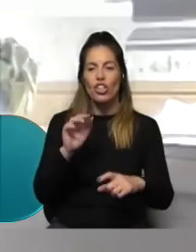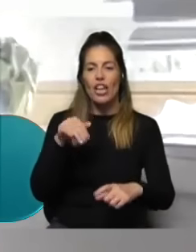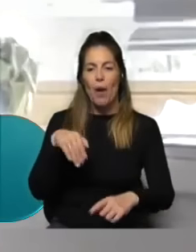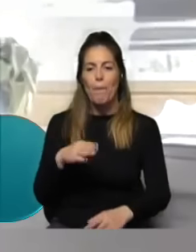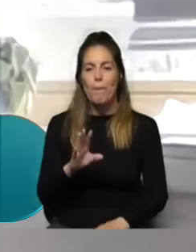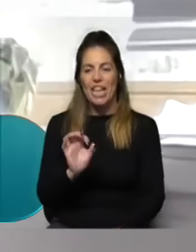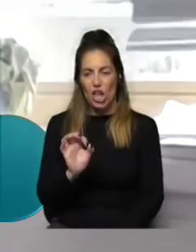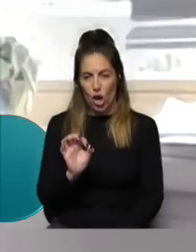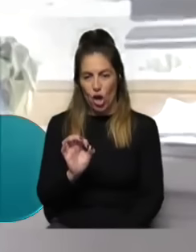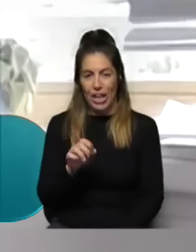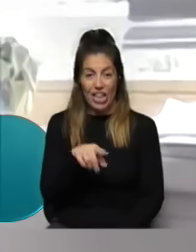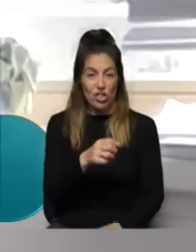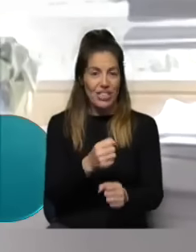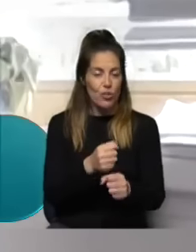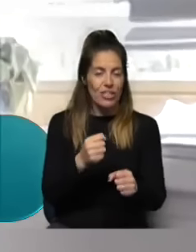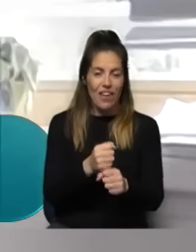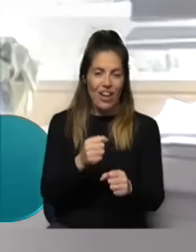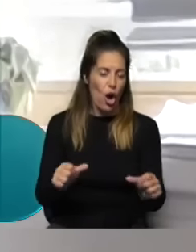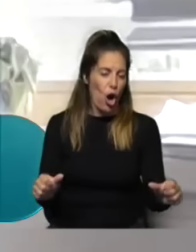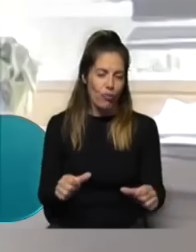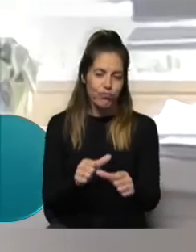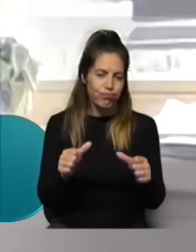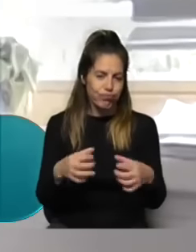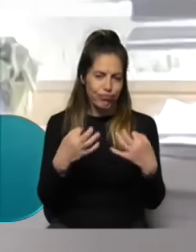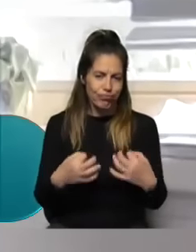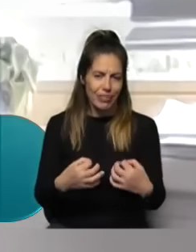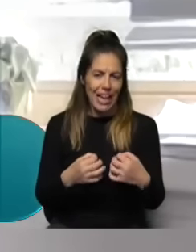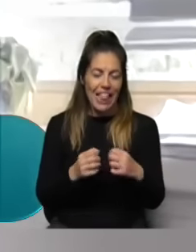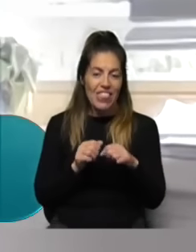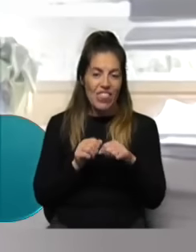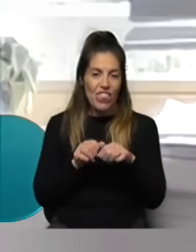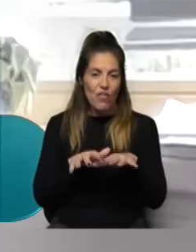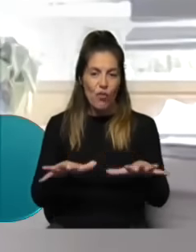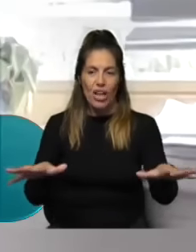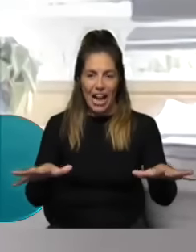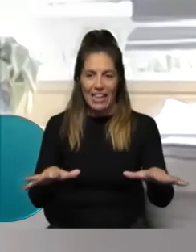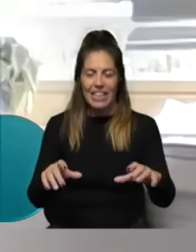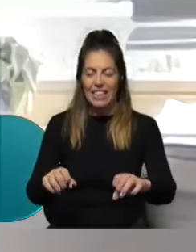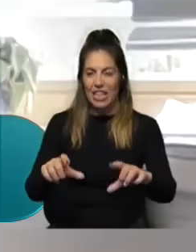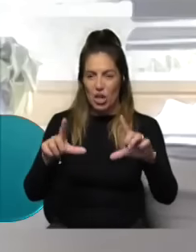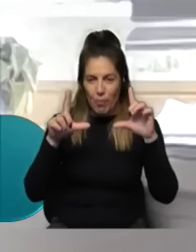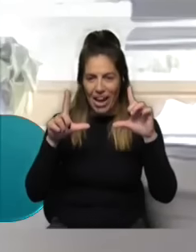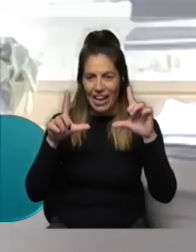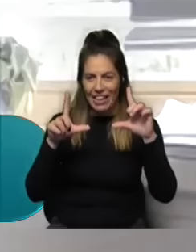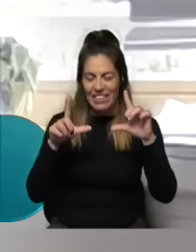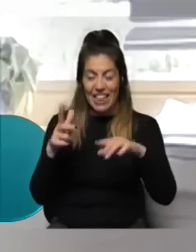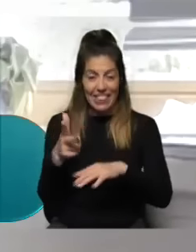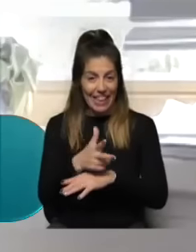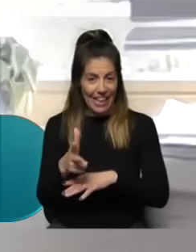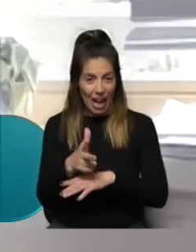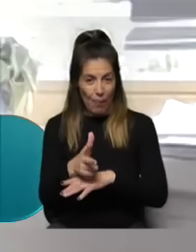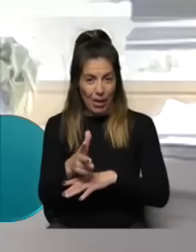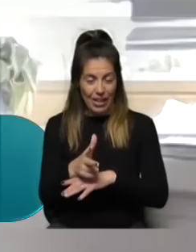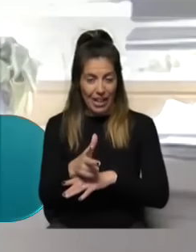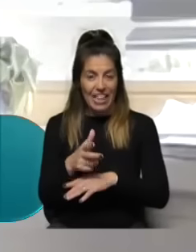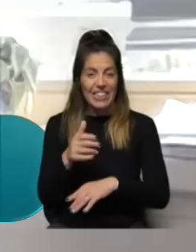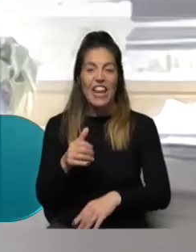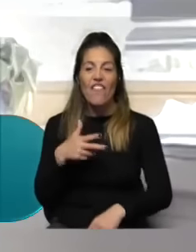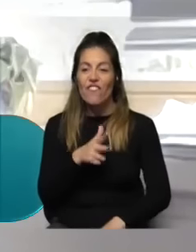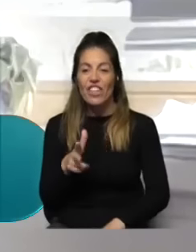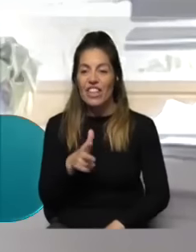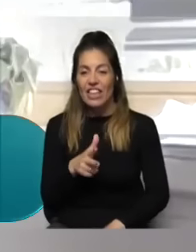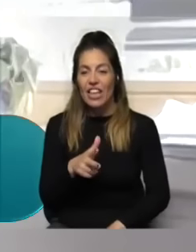increíble en divulgar imágenes de cámaras trampa que tienen videos y eso,